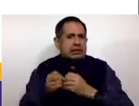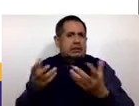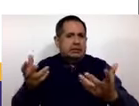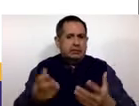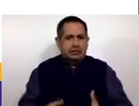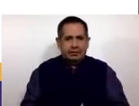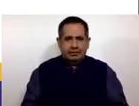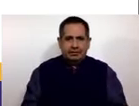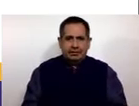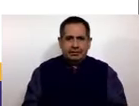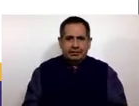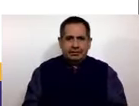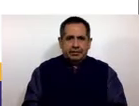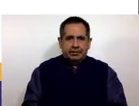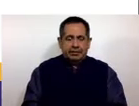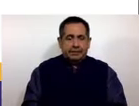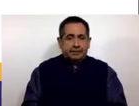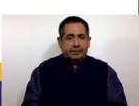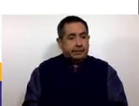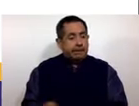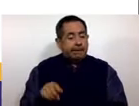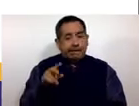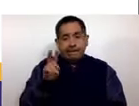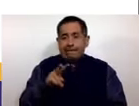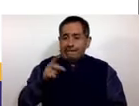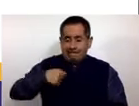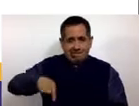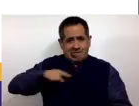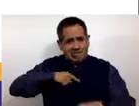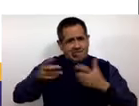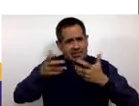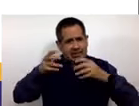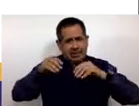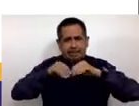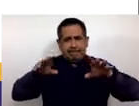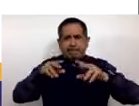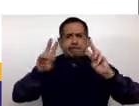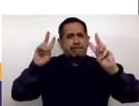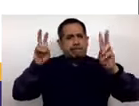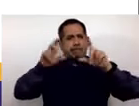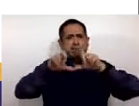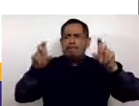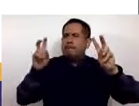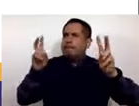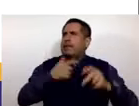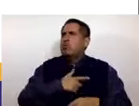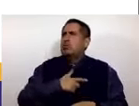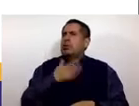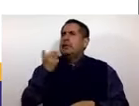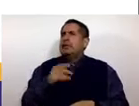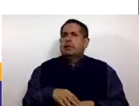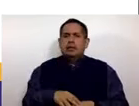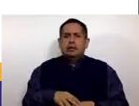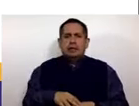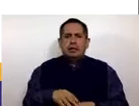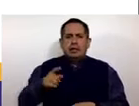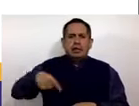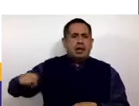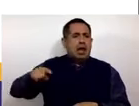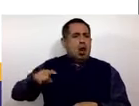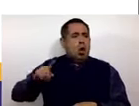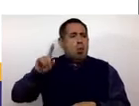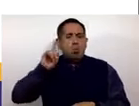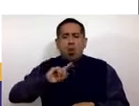Claro. Nosotros organizamos un evento que me encantó el título, que se llamaba Cuando las mujeres hablan, el